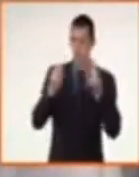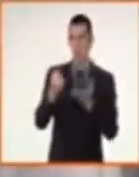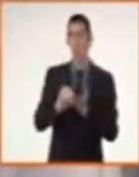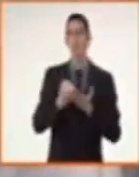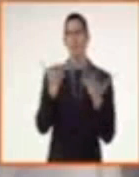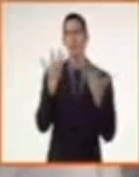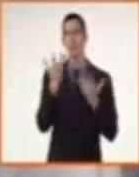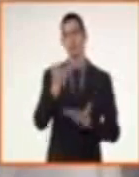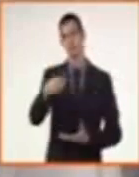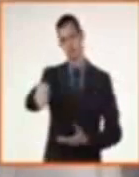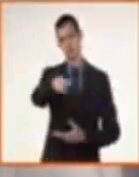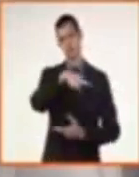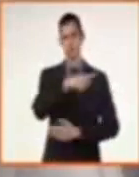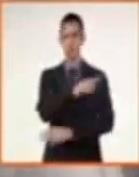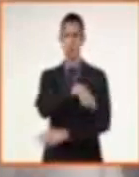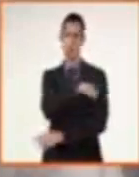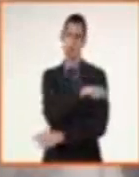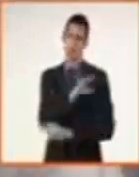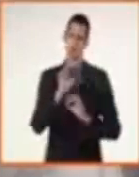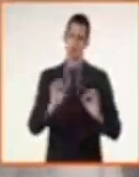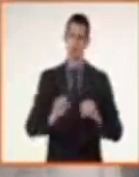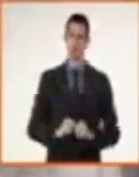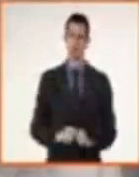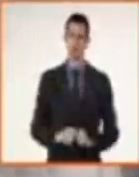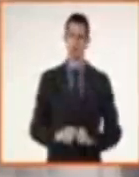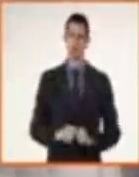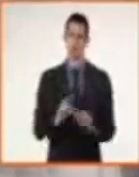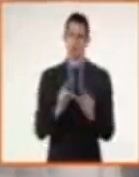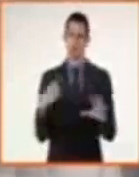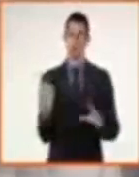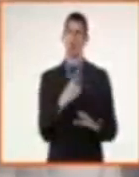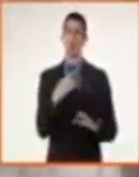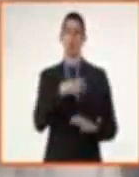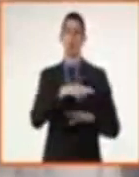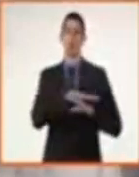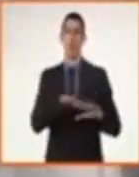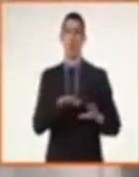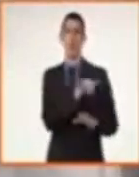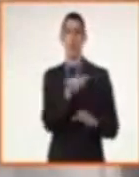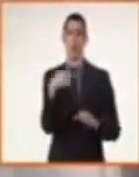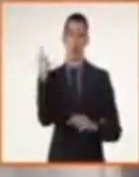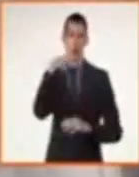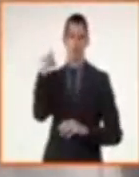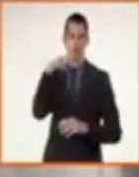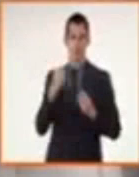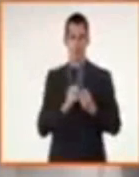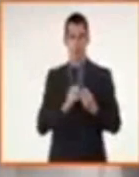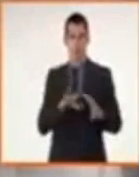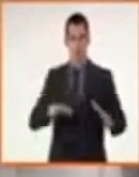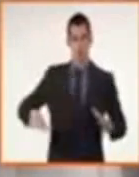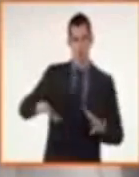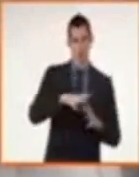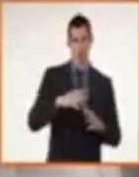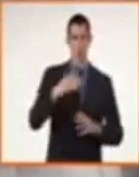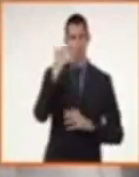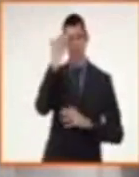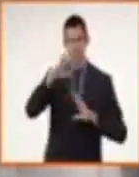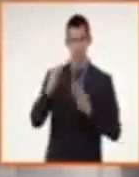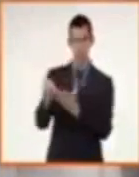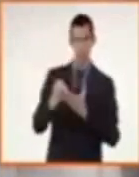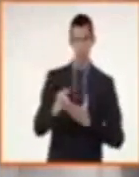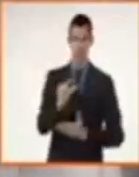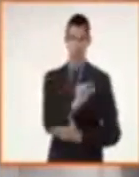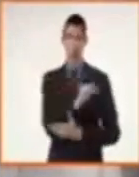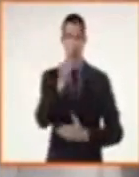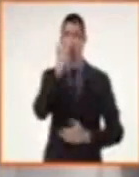escuela. Si no, no hubiéramos llegado hasta aquí. Hay ideas, como decía el presidente Almayadín cuando estuvo aquí, entrevistó al presidente. Es